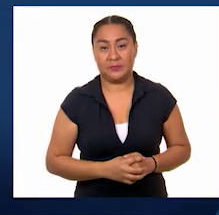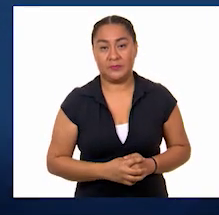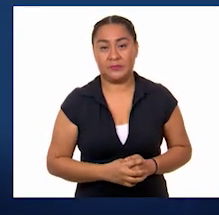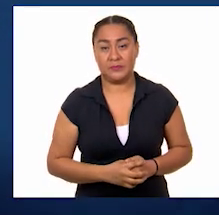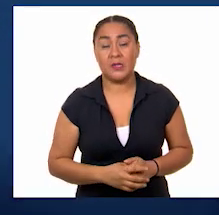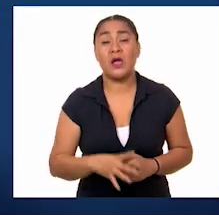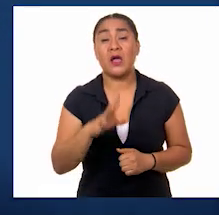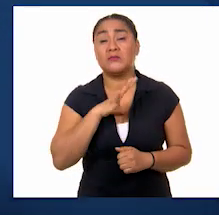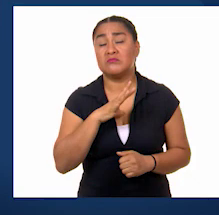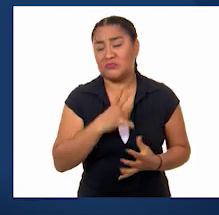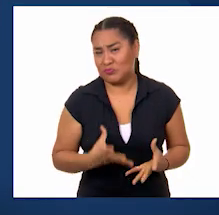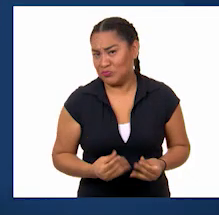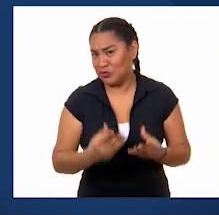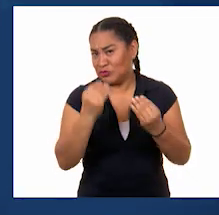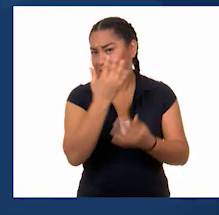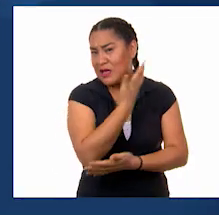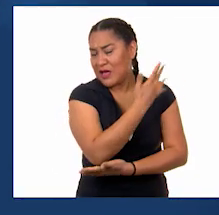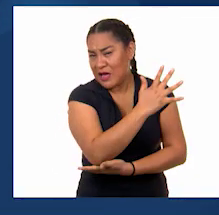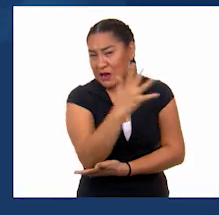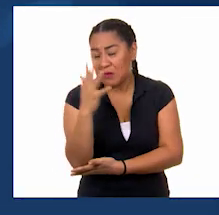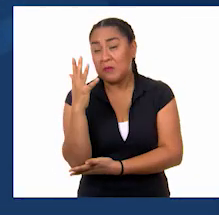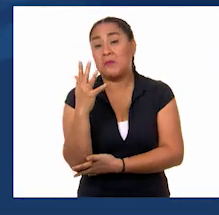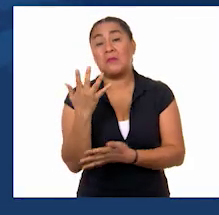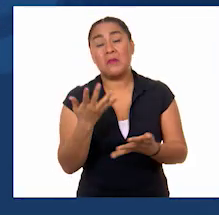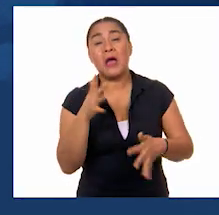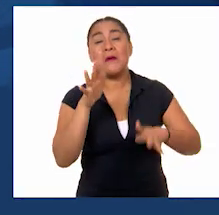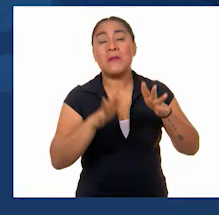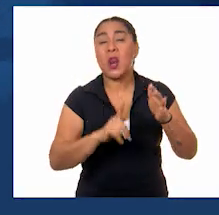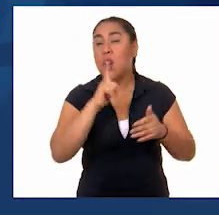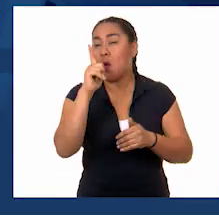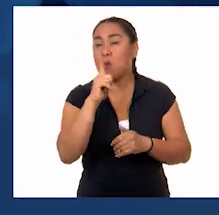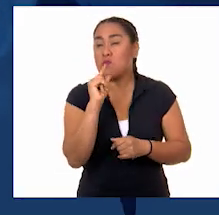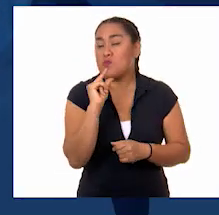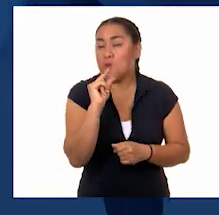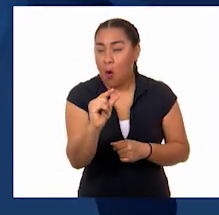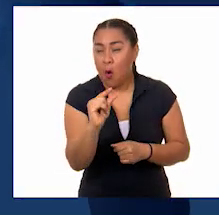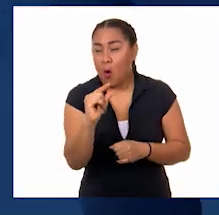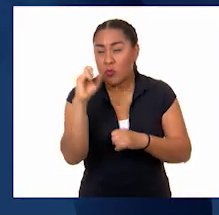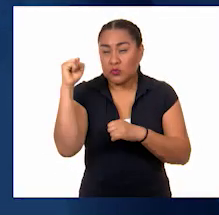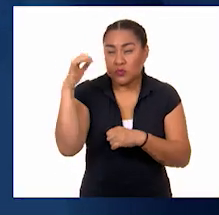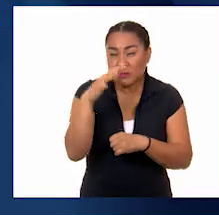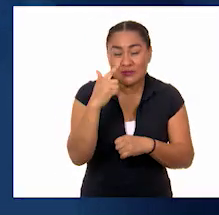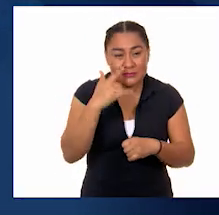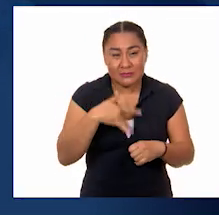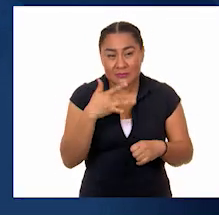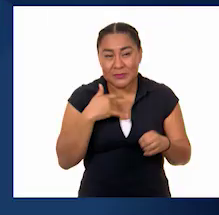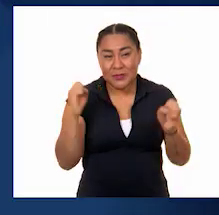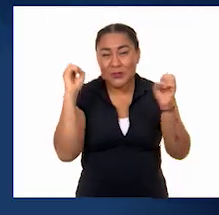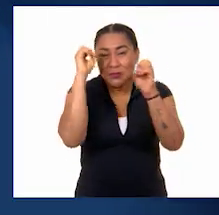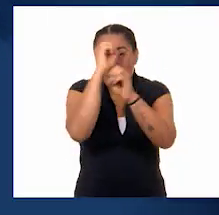Aquí hay tantos árboles que a veces llega poca luz del sol y se ve medio oscuro.